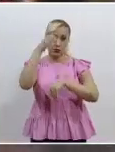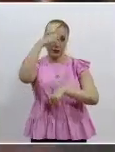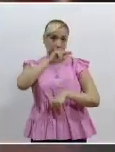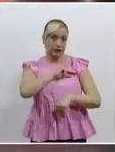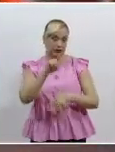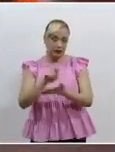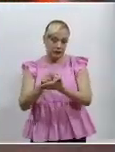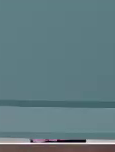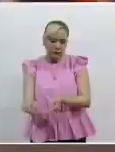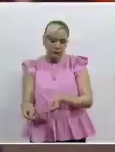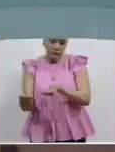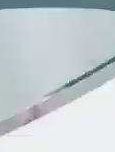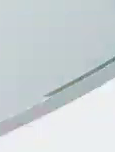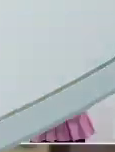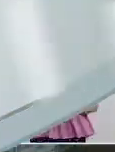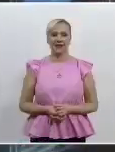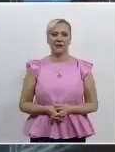su especialidad.